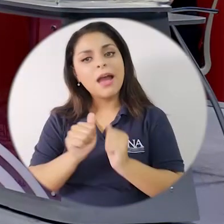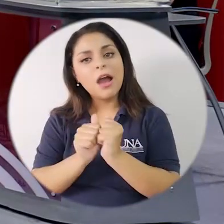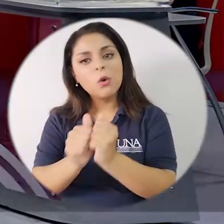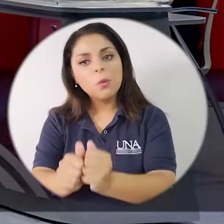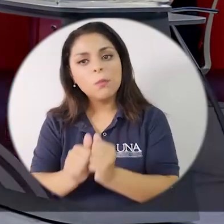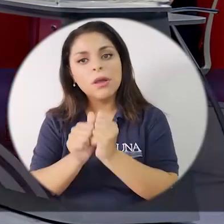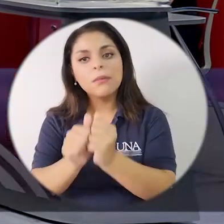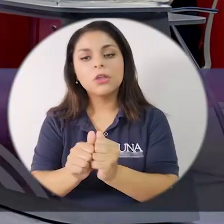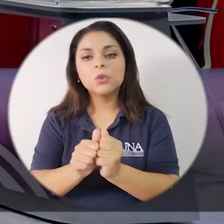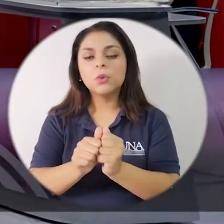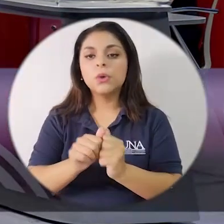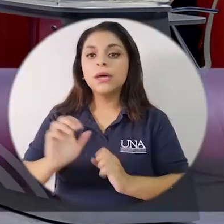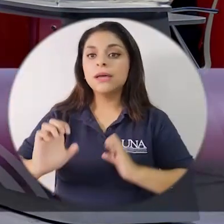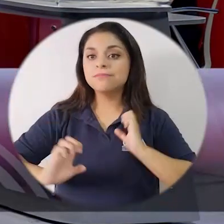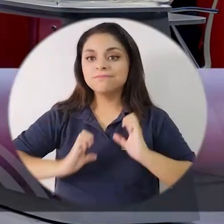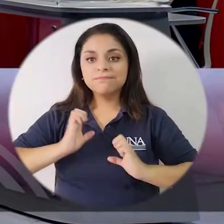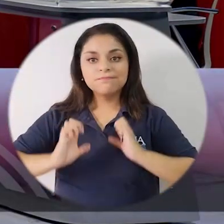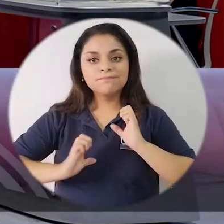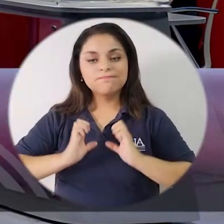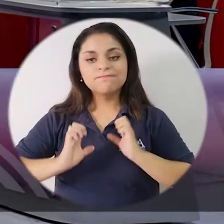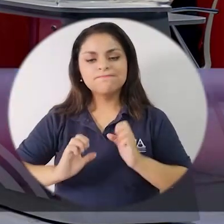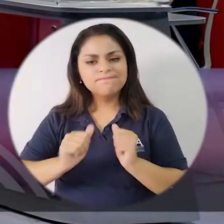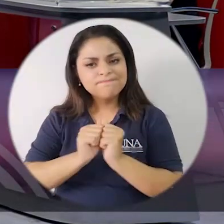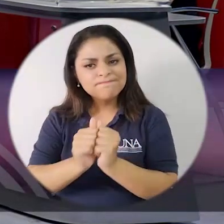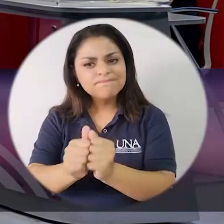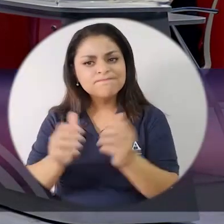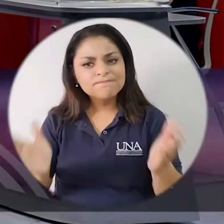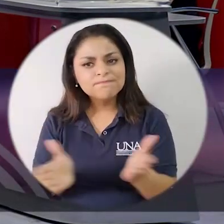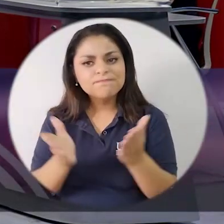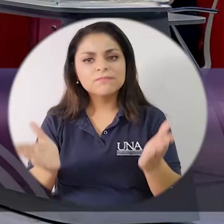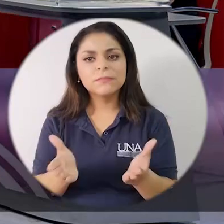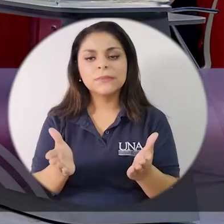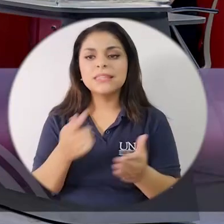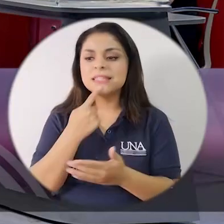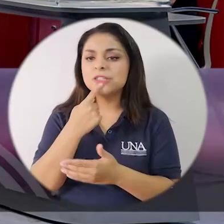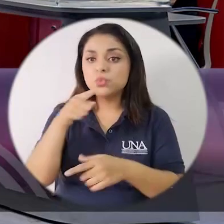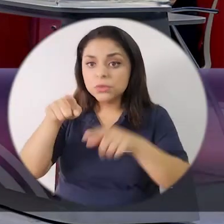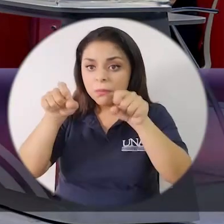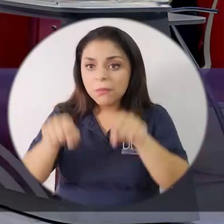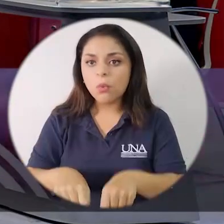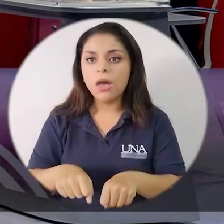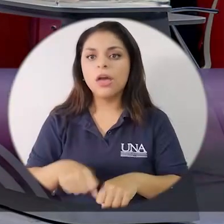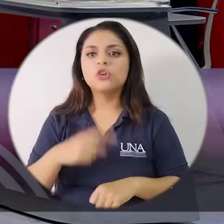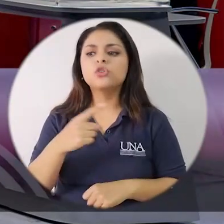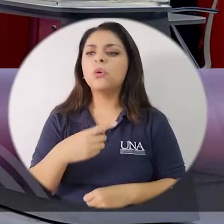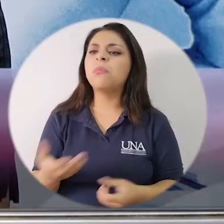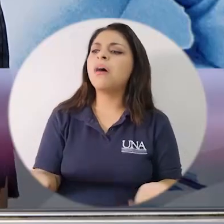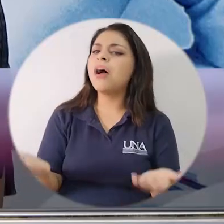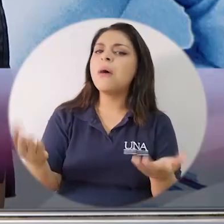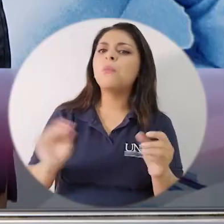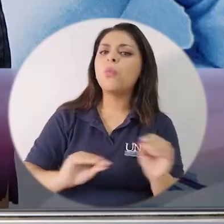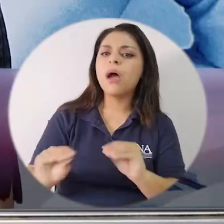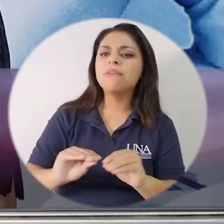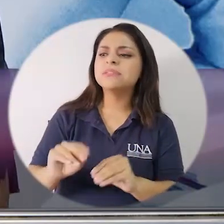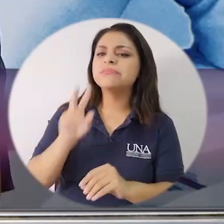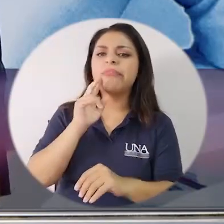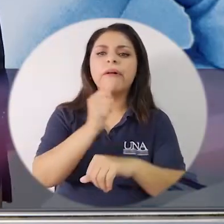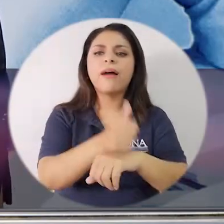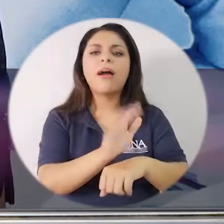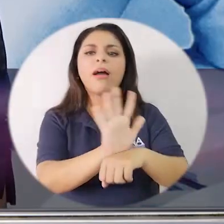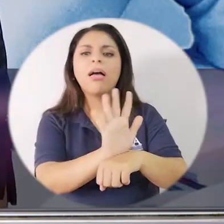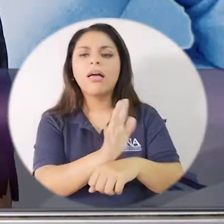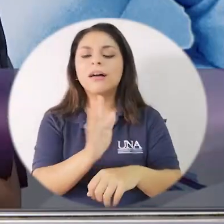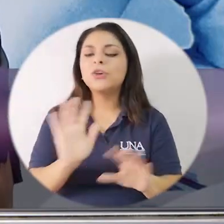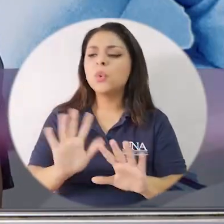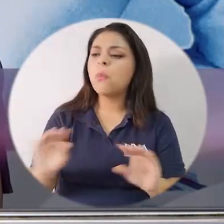apoyo emocional es muy importante, recalcar a los niños que ellos pueden, que no es solo muévase, no esté sentado viendo tele,